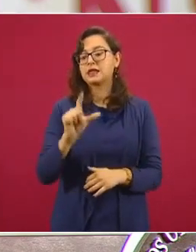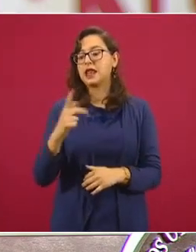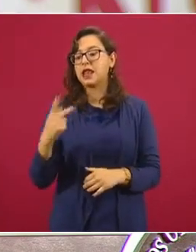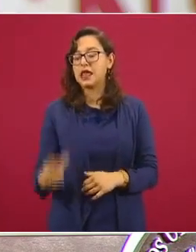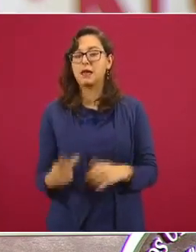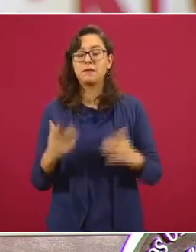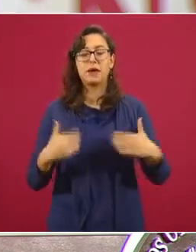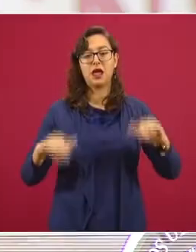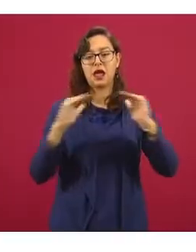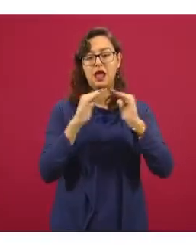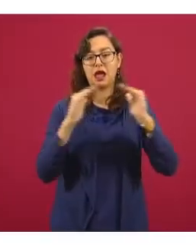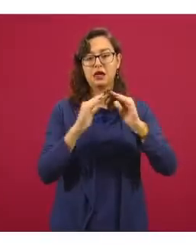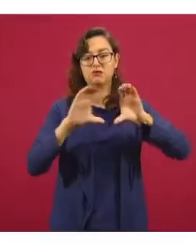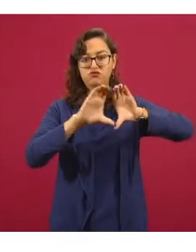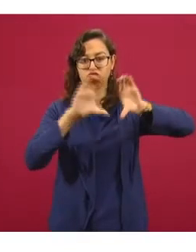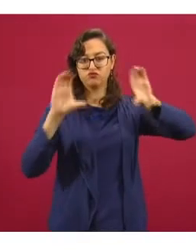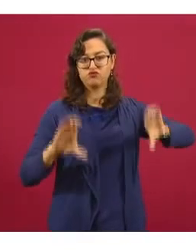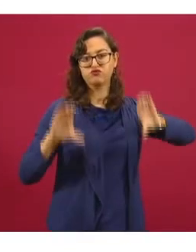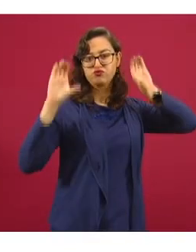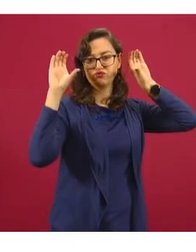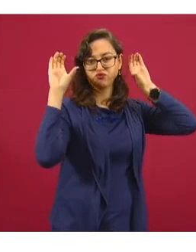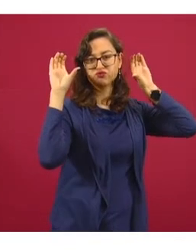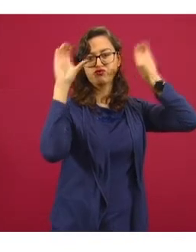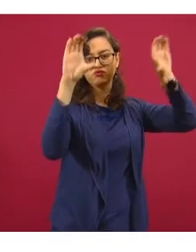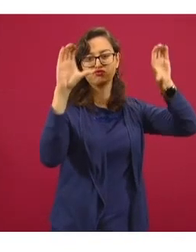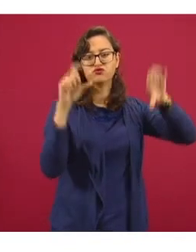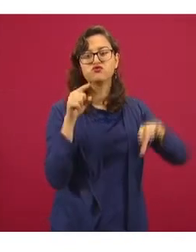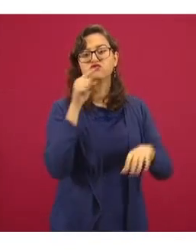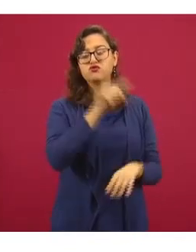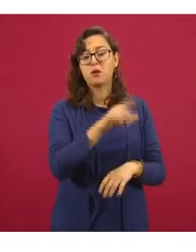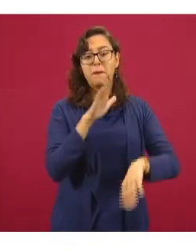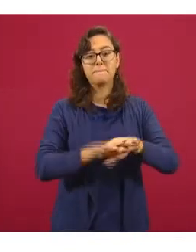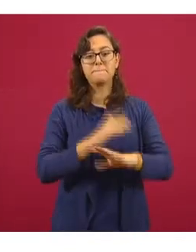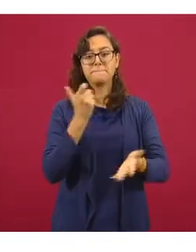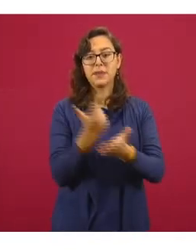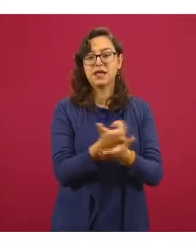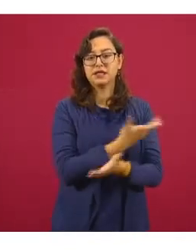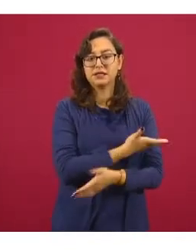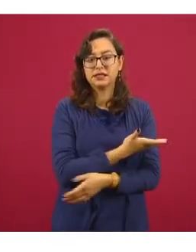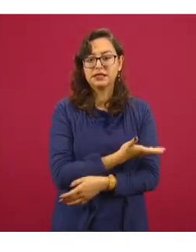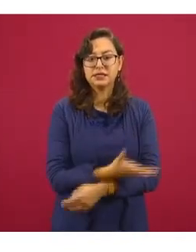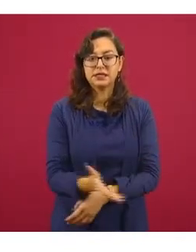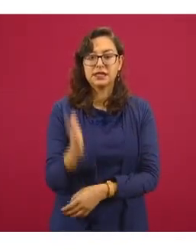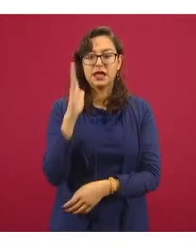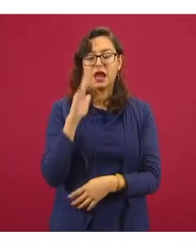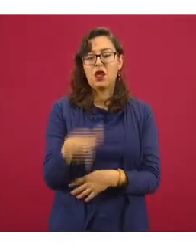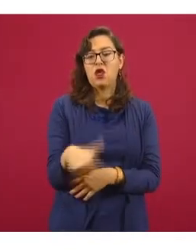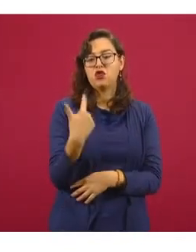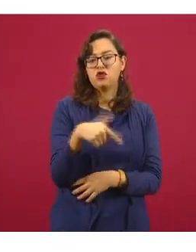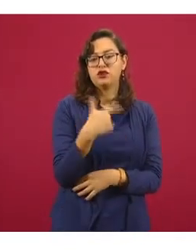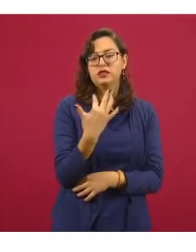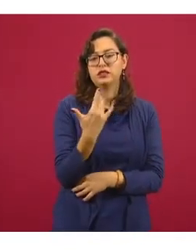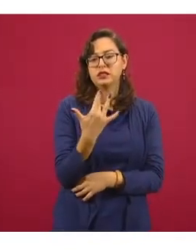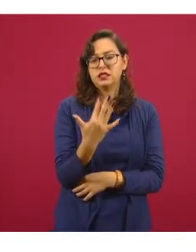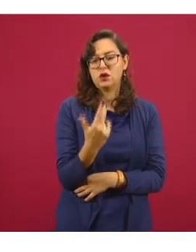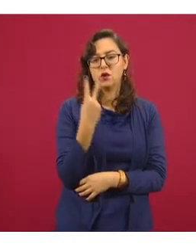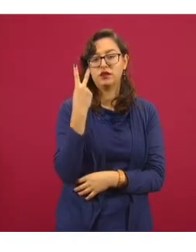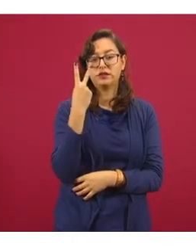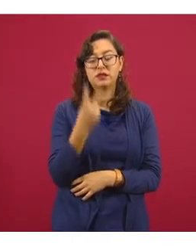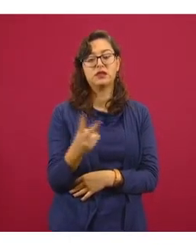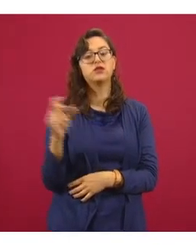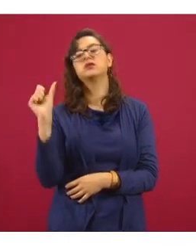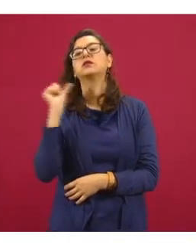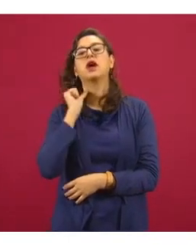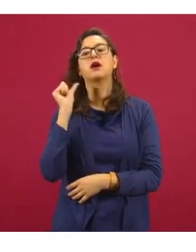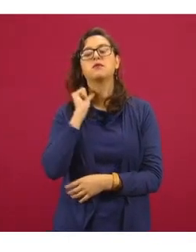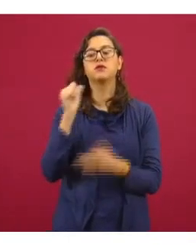estacionarios. Gas Express Nieto tiene el precio más alto aquí, 12 pesos 52 centavos por litro en Azcapotzalco,